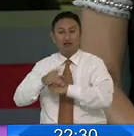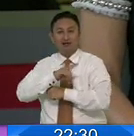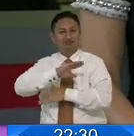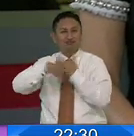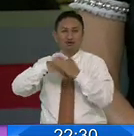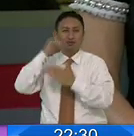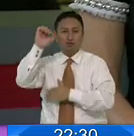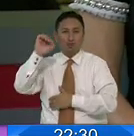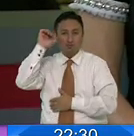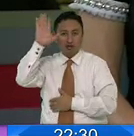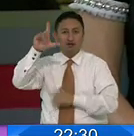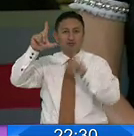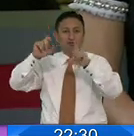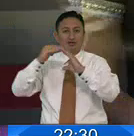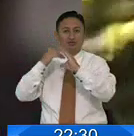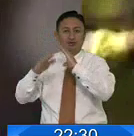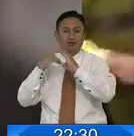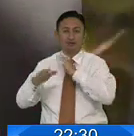y fotografías